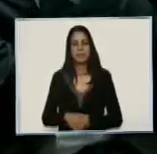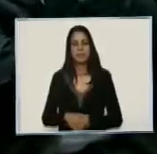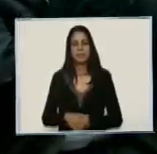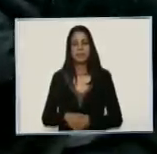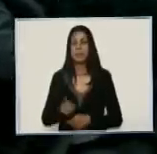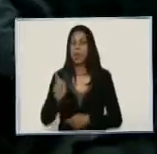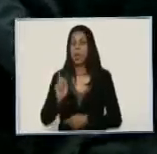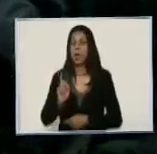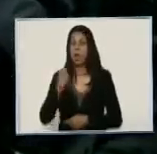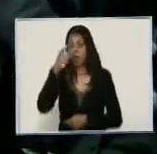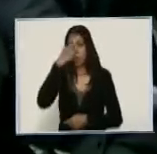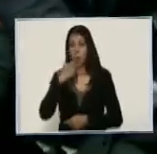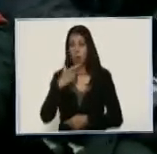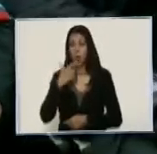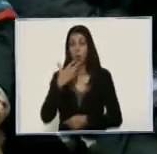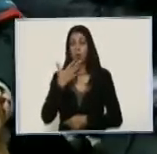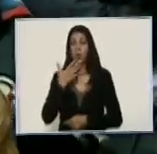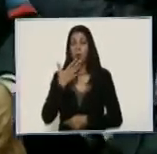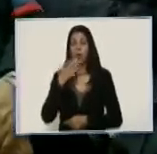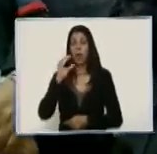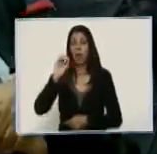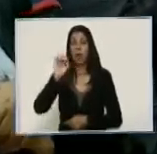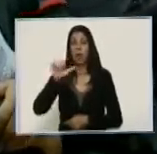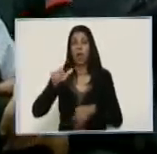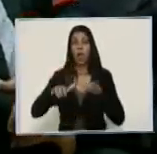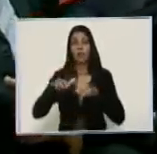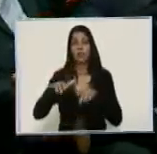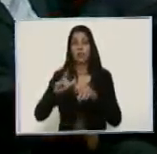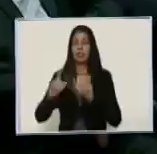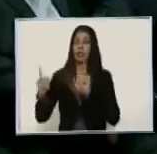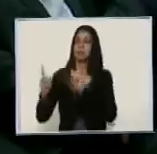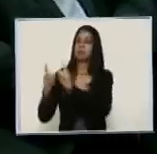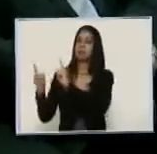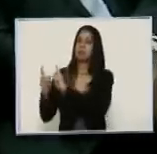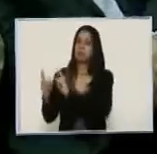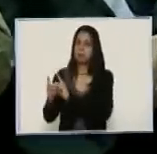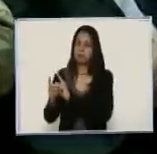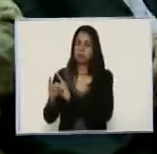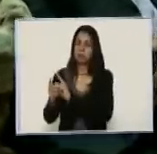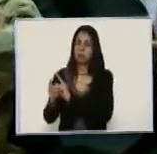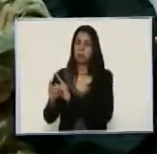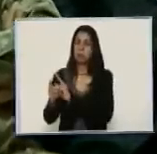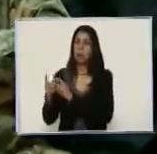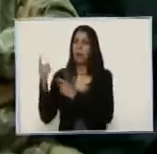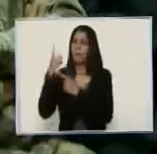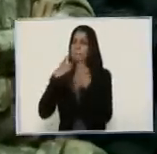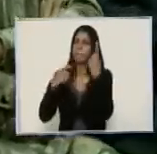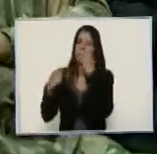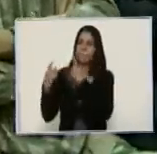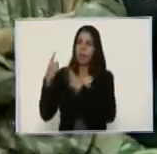Él se dirigió a los presentes, en el cual también hubo una ronda de preguntas,